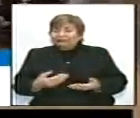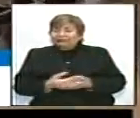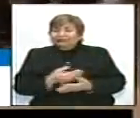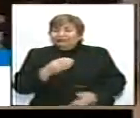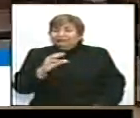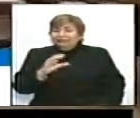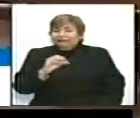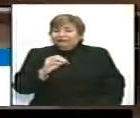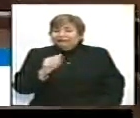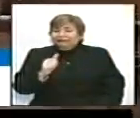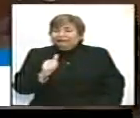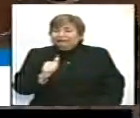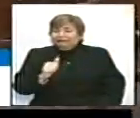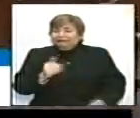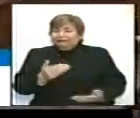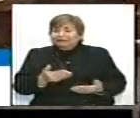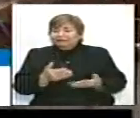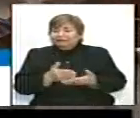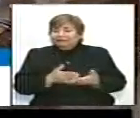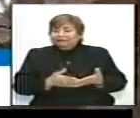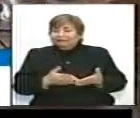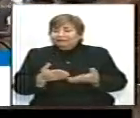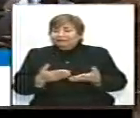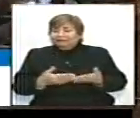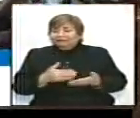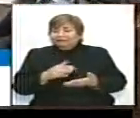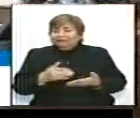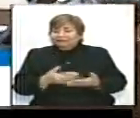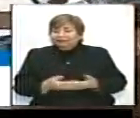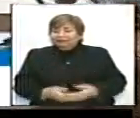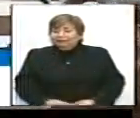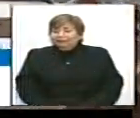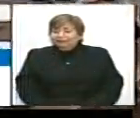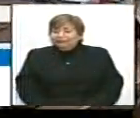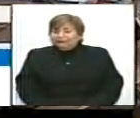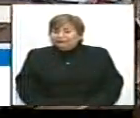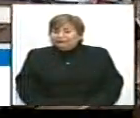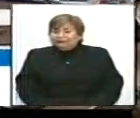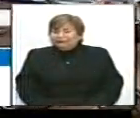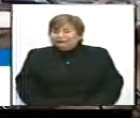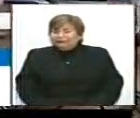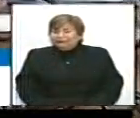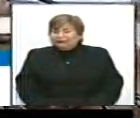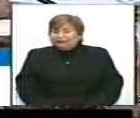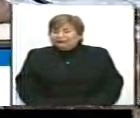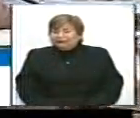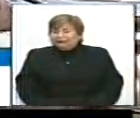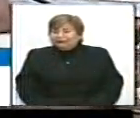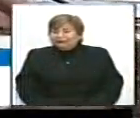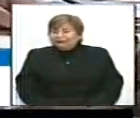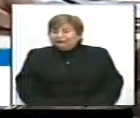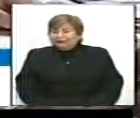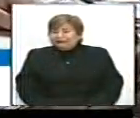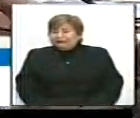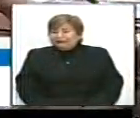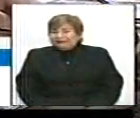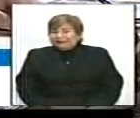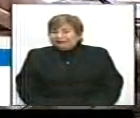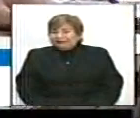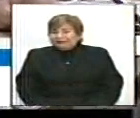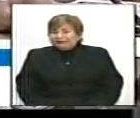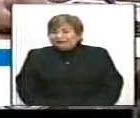COAR. En tanto a la parte pedagógica, lo explicó el director Paul, y en el seguimiento con respecto al tema de la infraestructura,